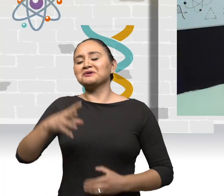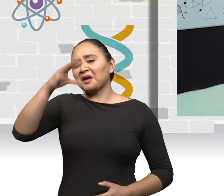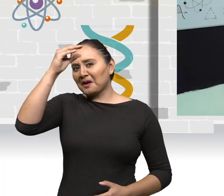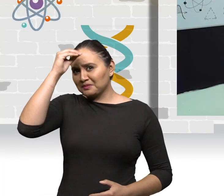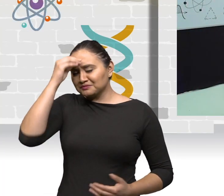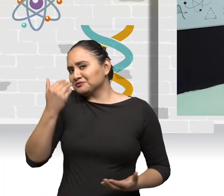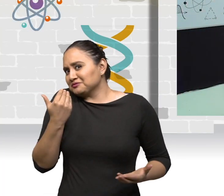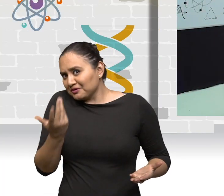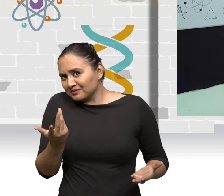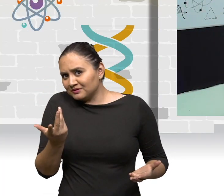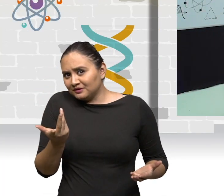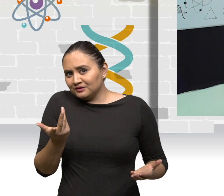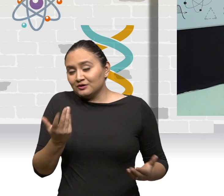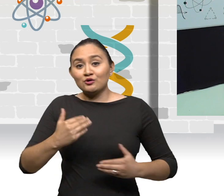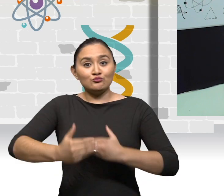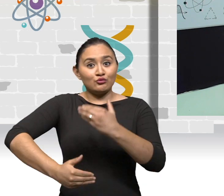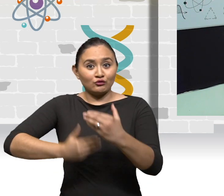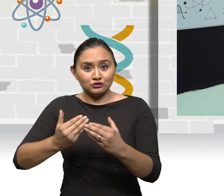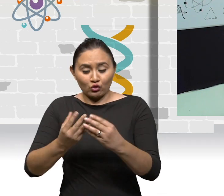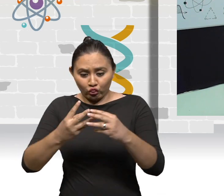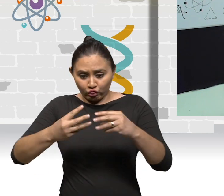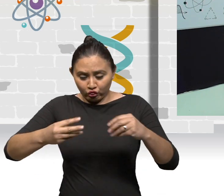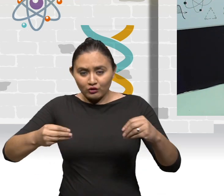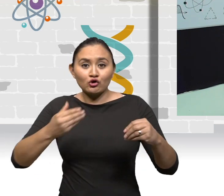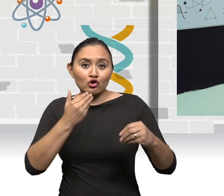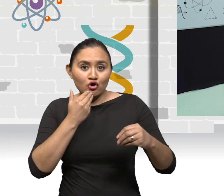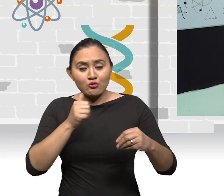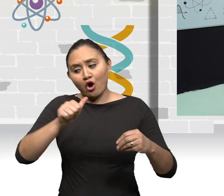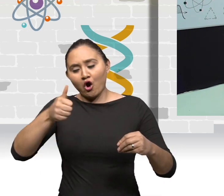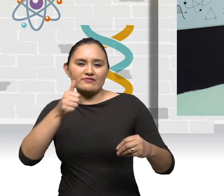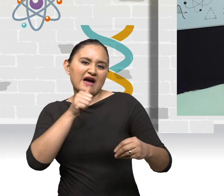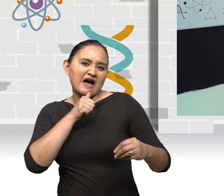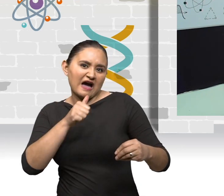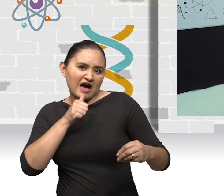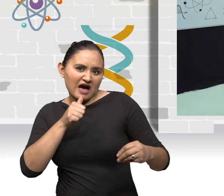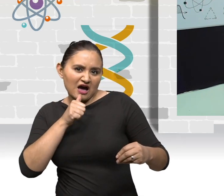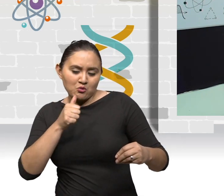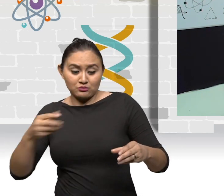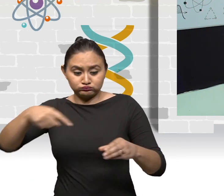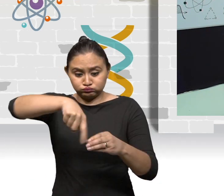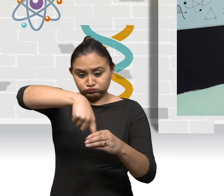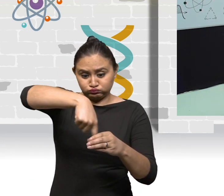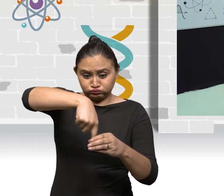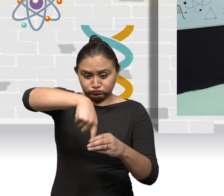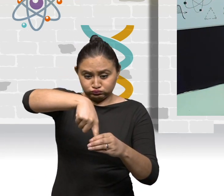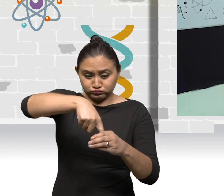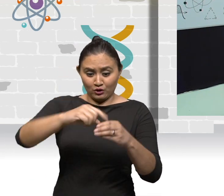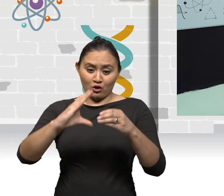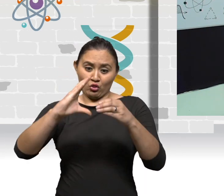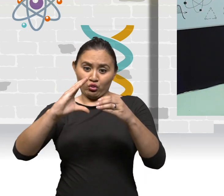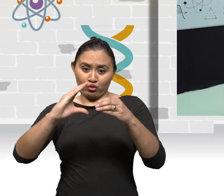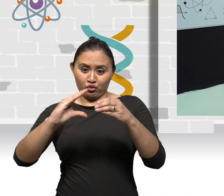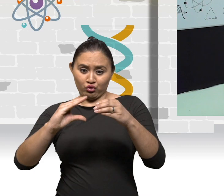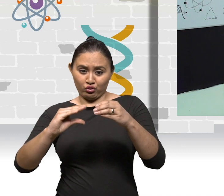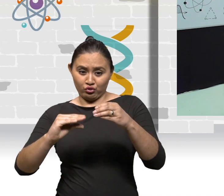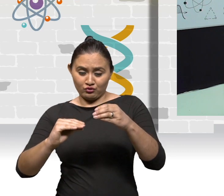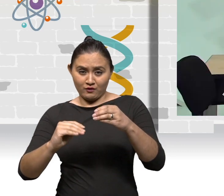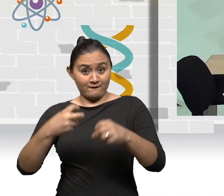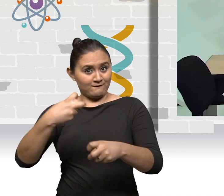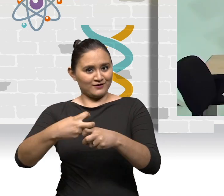de hoy hemos aprendido que el proceso de dilución consiste en agregar solvente a una solución concentrada para disminuir su